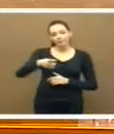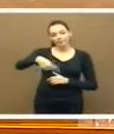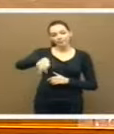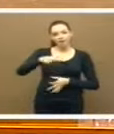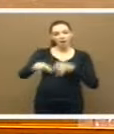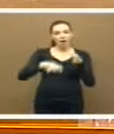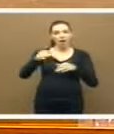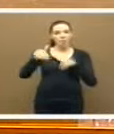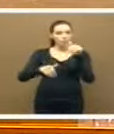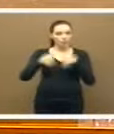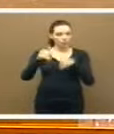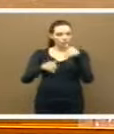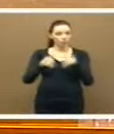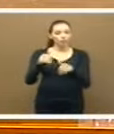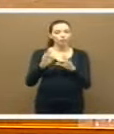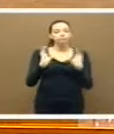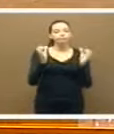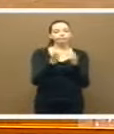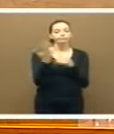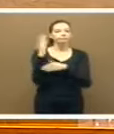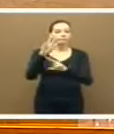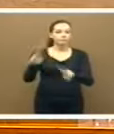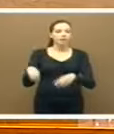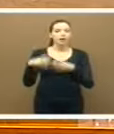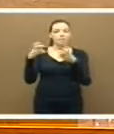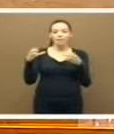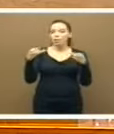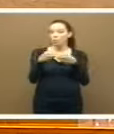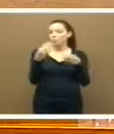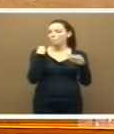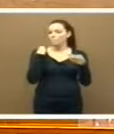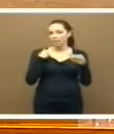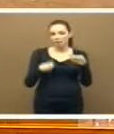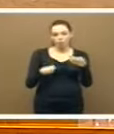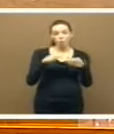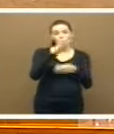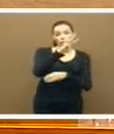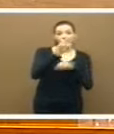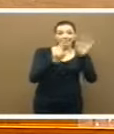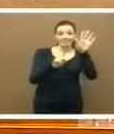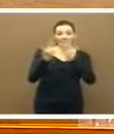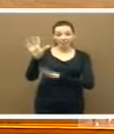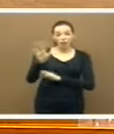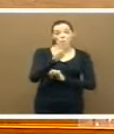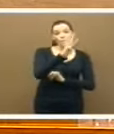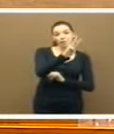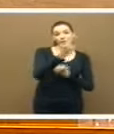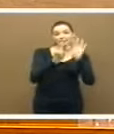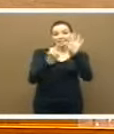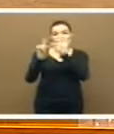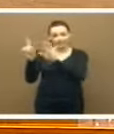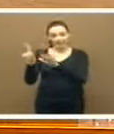Cámara el siguiente grupo de enmiendas del mismo grupo parlamentario: 465,